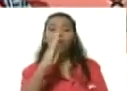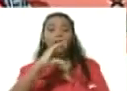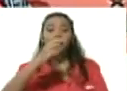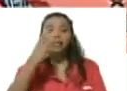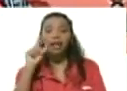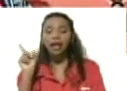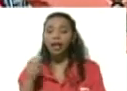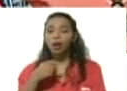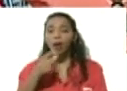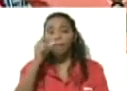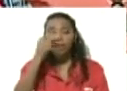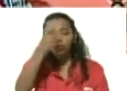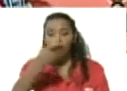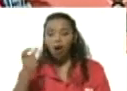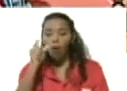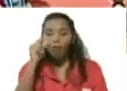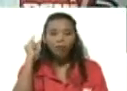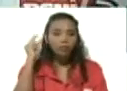las patrulleras.